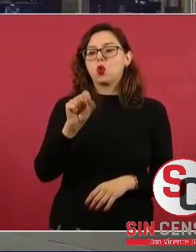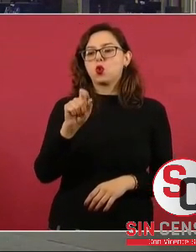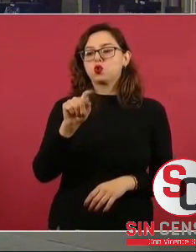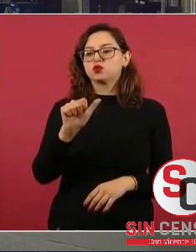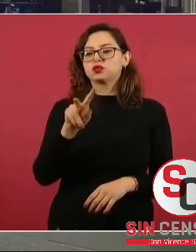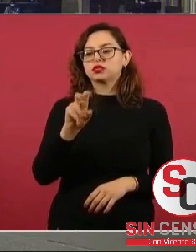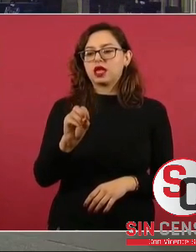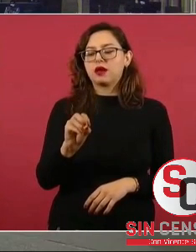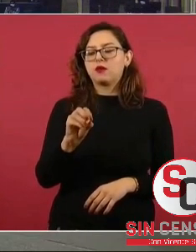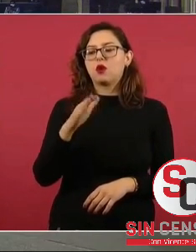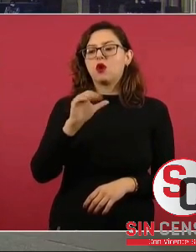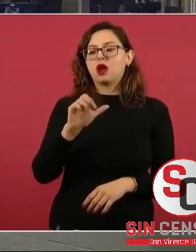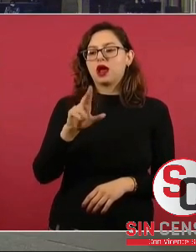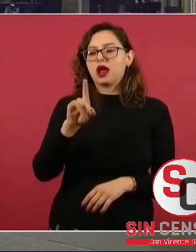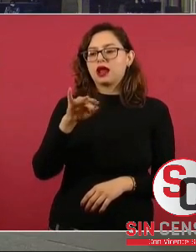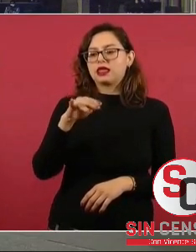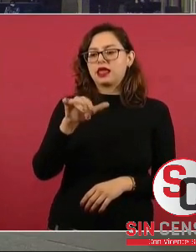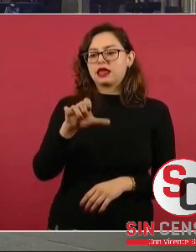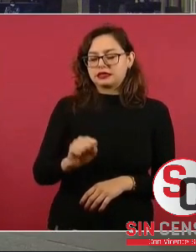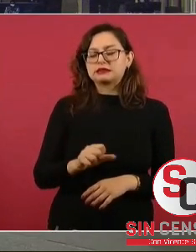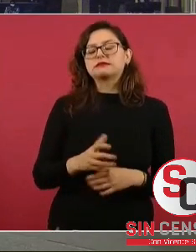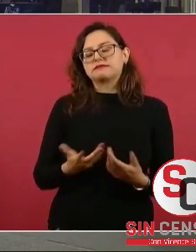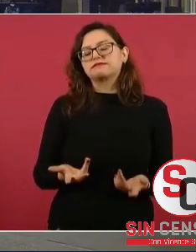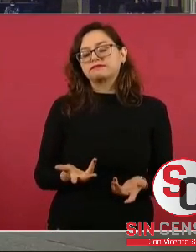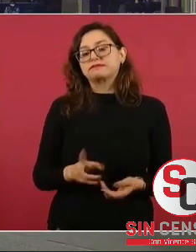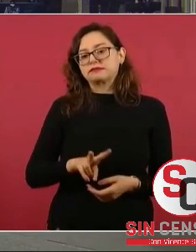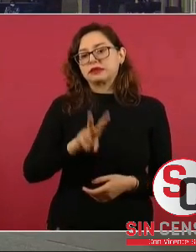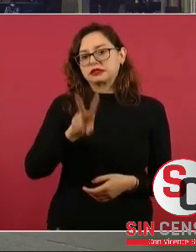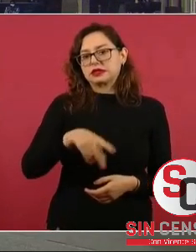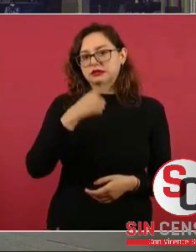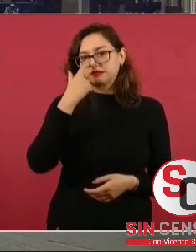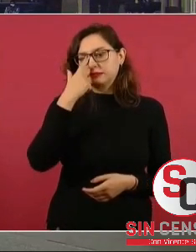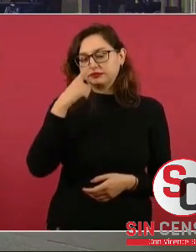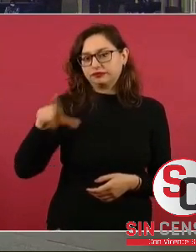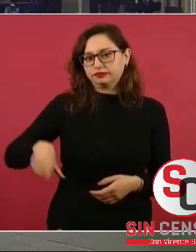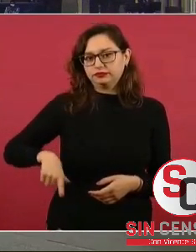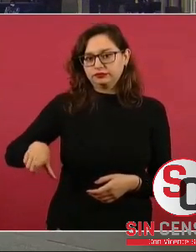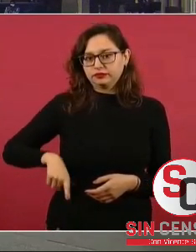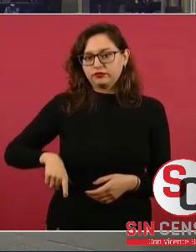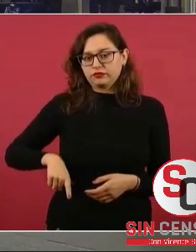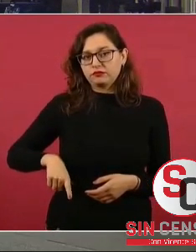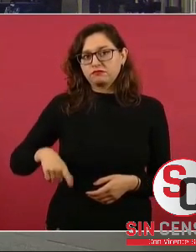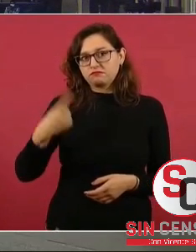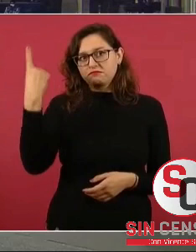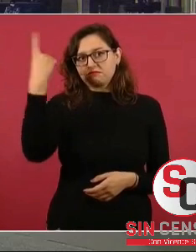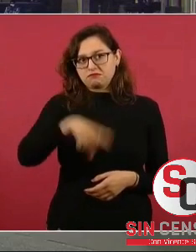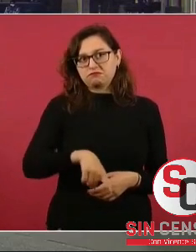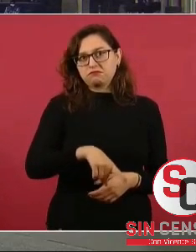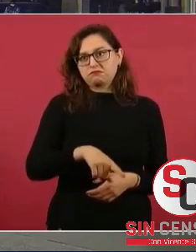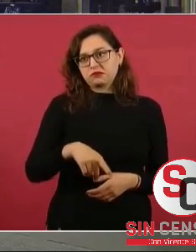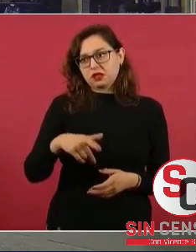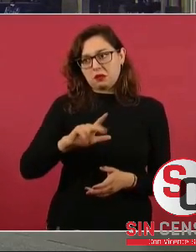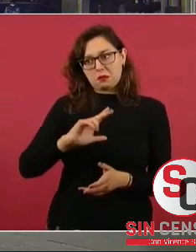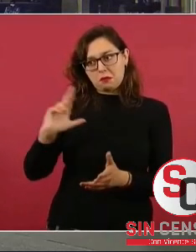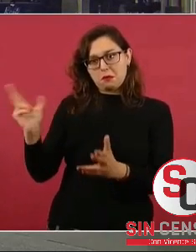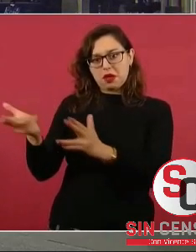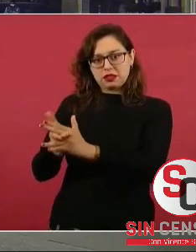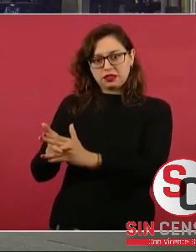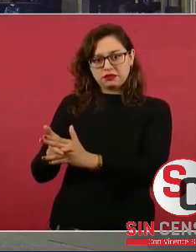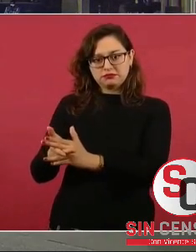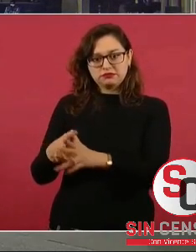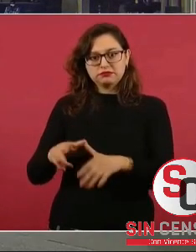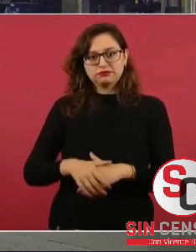diputado de MC mencionaba que el gobierno fue quien ordenó este asesinato. Sí, perdón.